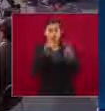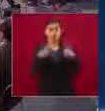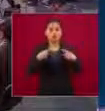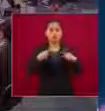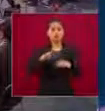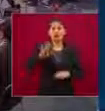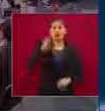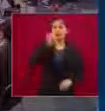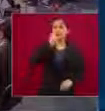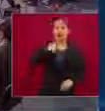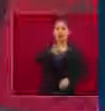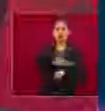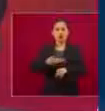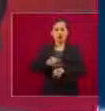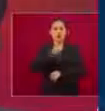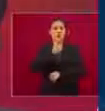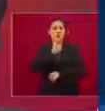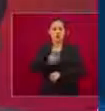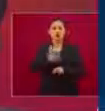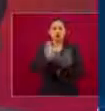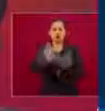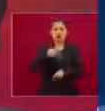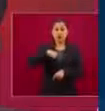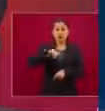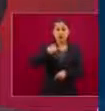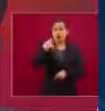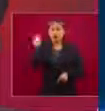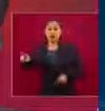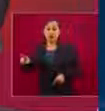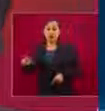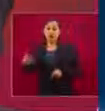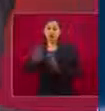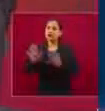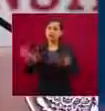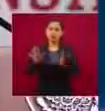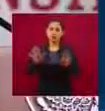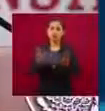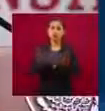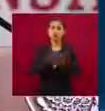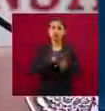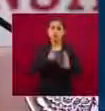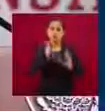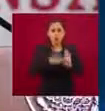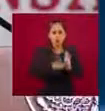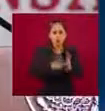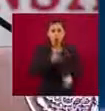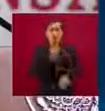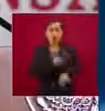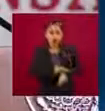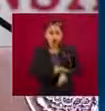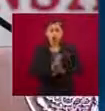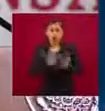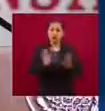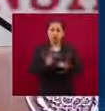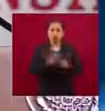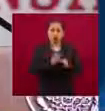en la Constitución de salvaguarda de derechos y que a la vez también es un procedimiento de investigación. Muchos de los